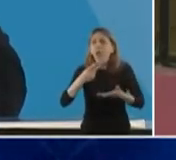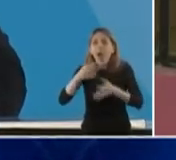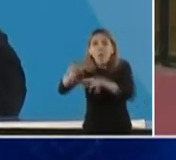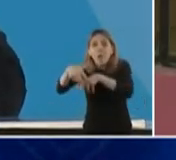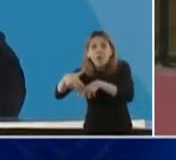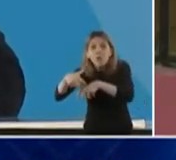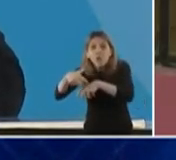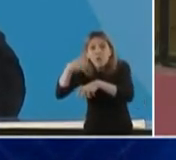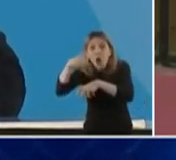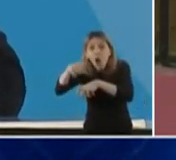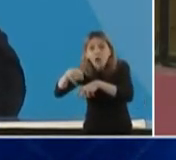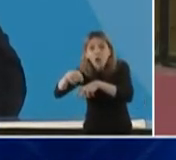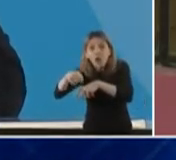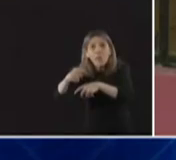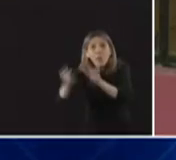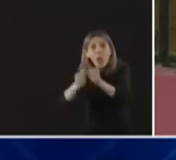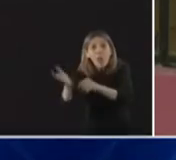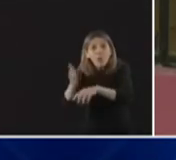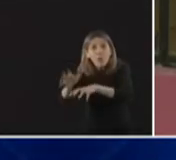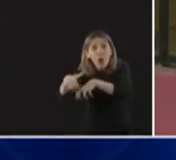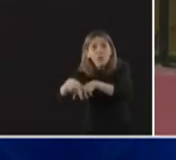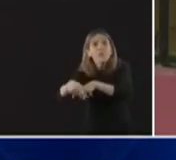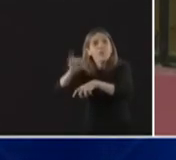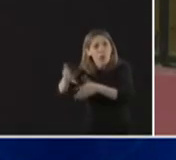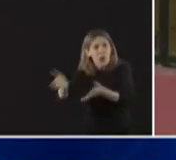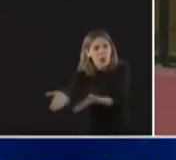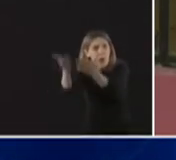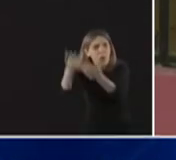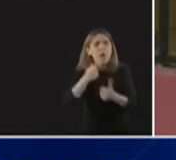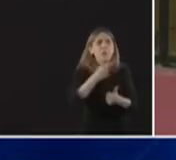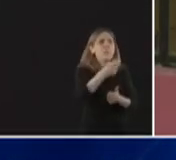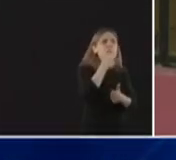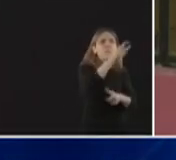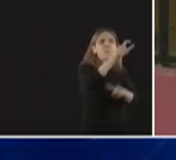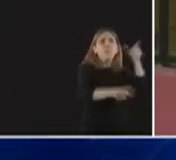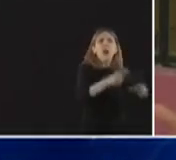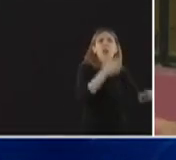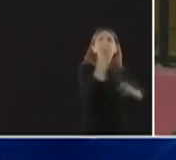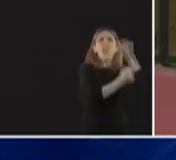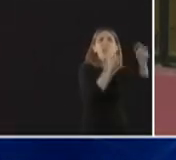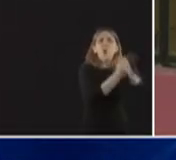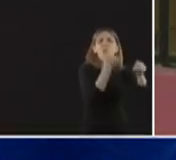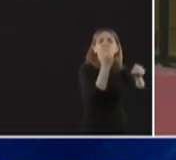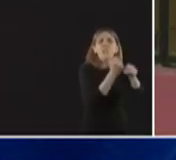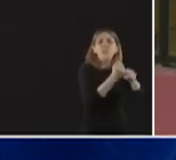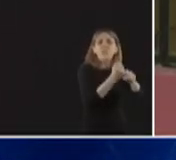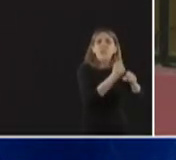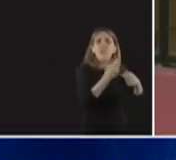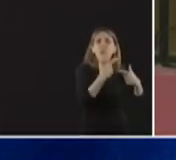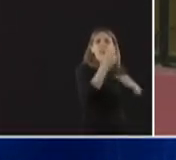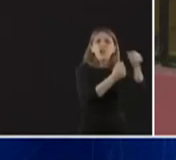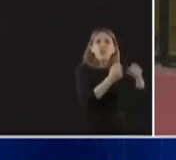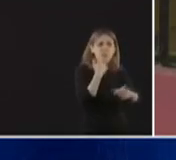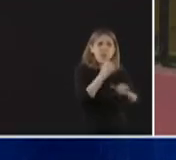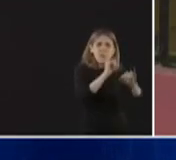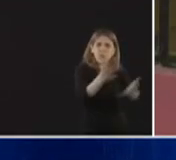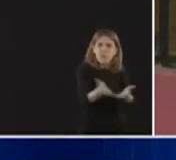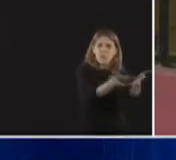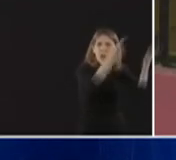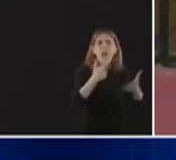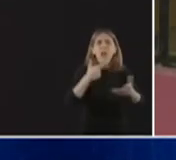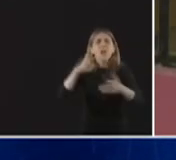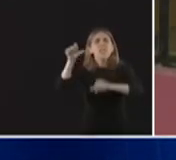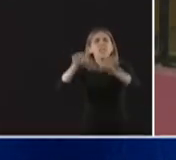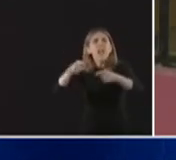eso es eso es muy grave o sea siempre es importante tener una conducción clara que la argentina debiera ser según la constitución el presidente de la